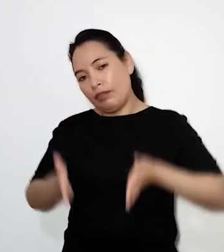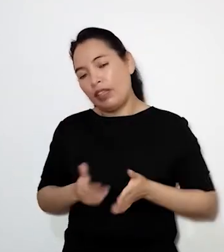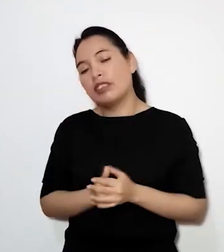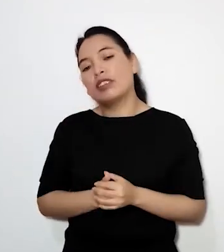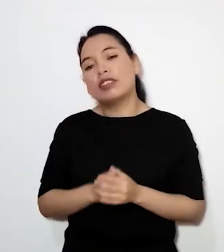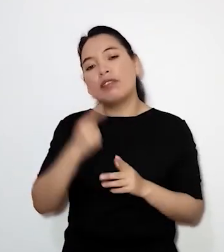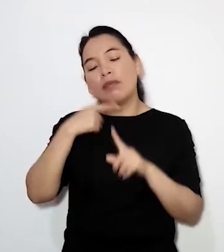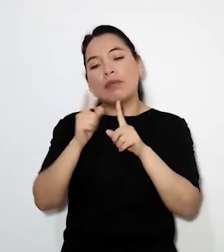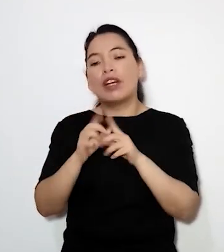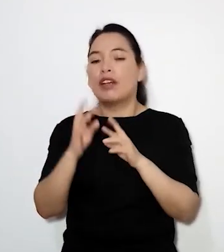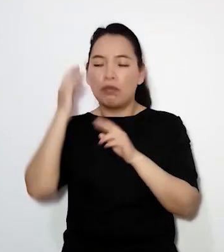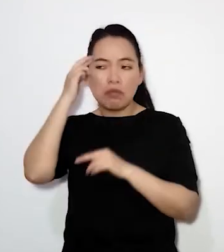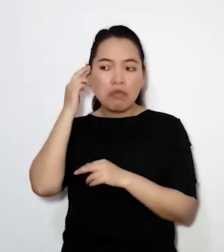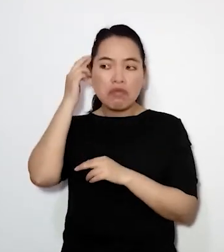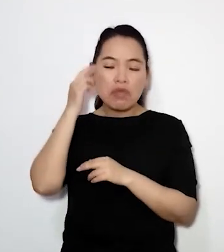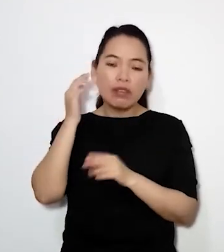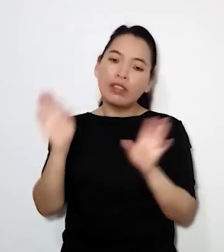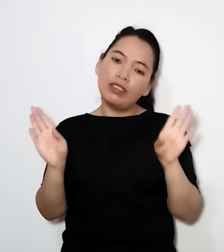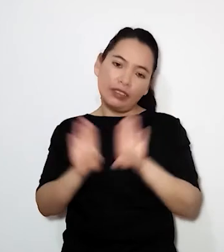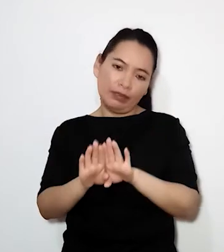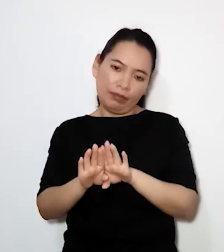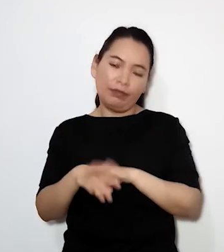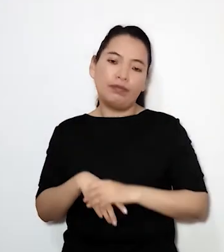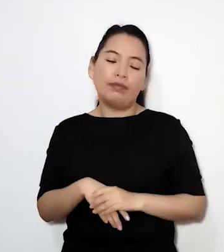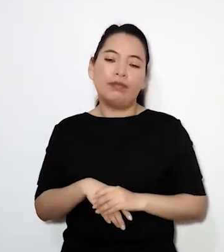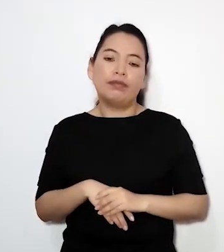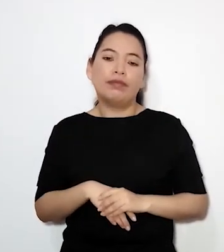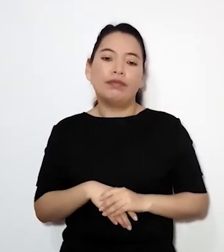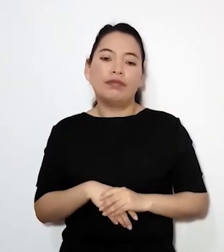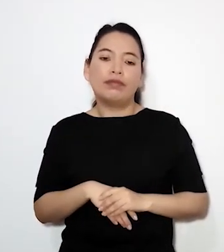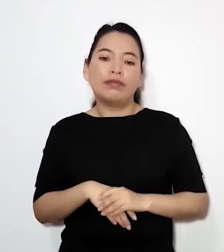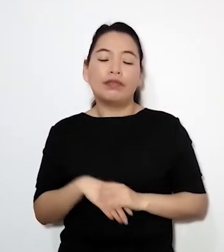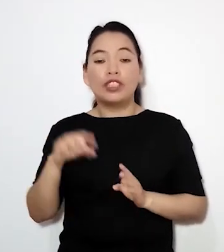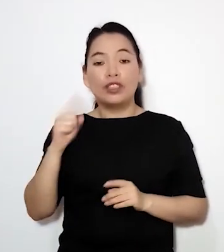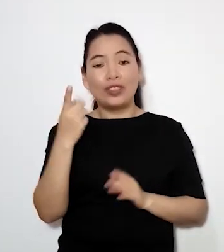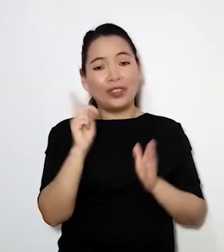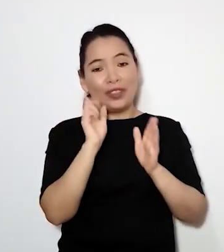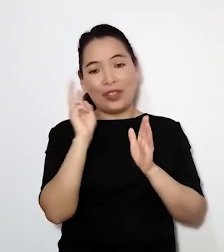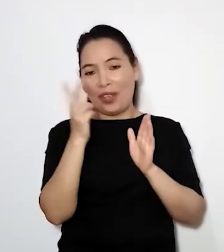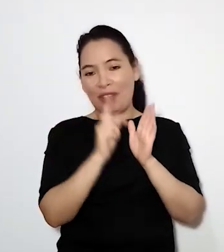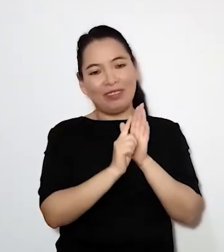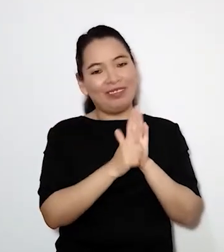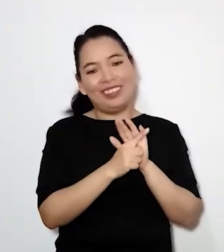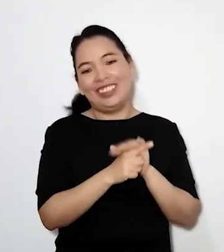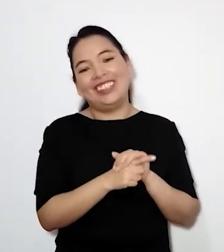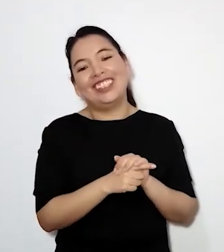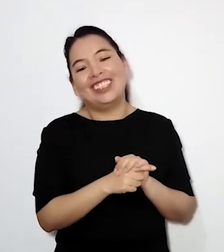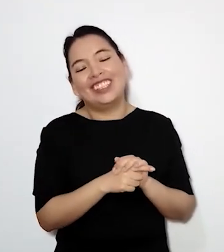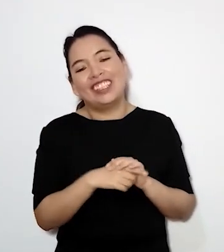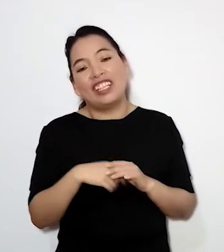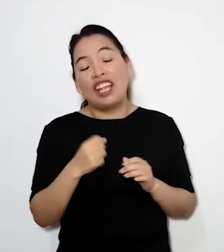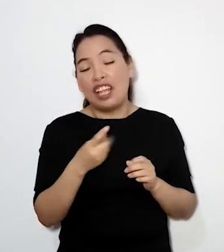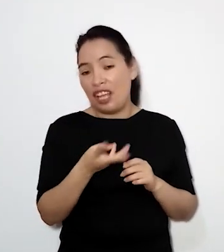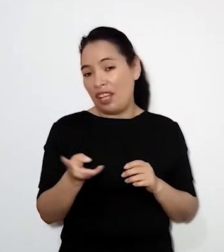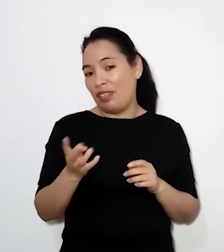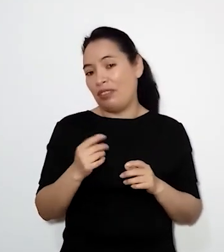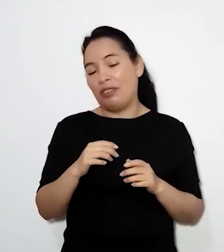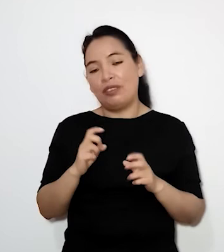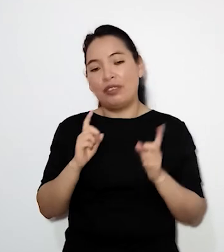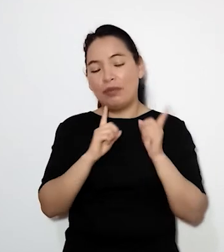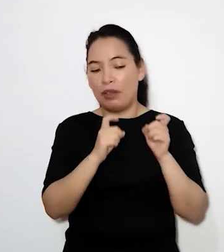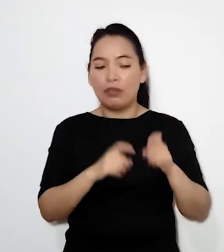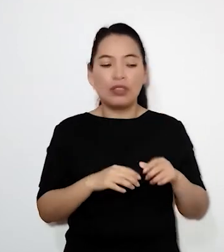cierre. Solo 2 minutitos. Alguna de las preguntas es cómo estamos colaborando para cambiar